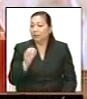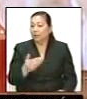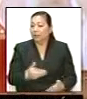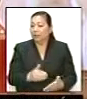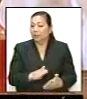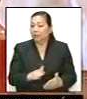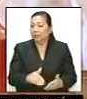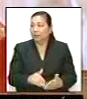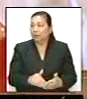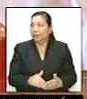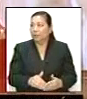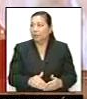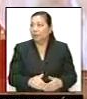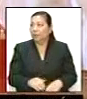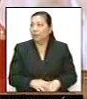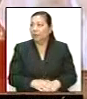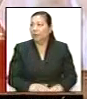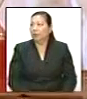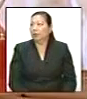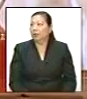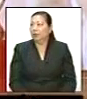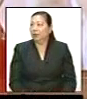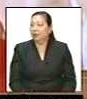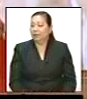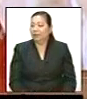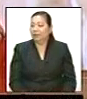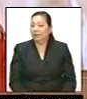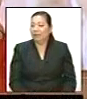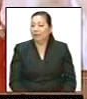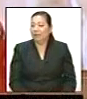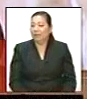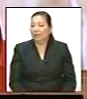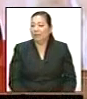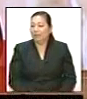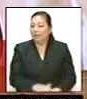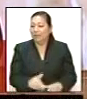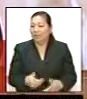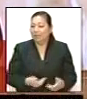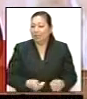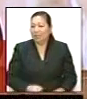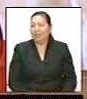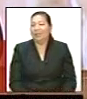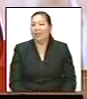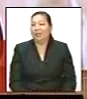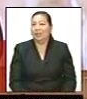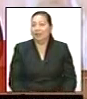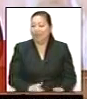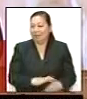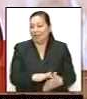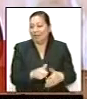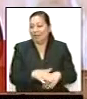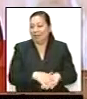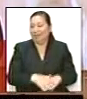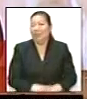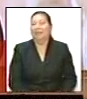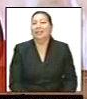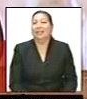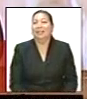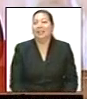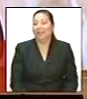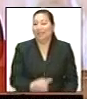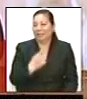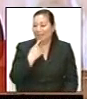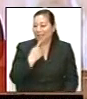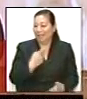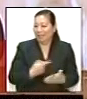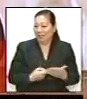pueda tener las pymes, tanto en cooperación como en financiamiento en la Alianza del Pacífico. En relación al Fondo de Infraestructura, este es un tema que